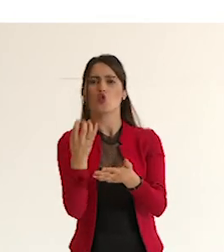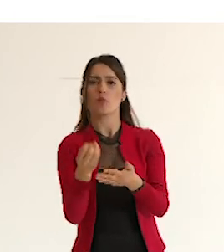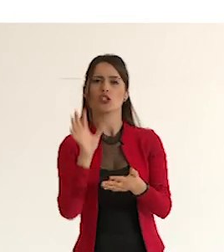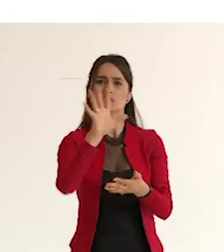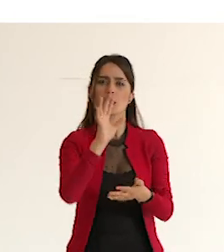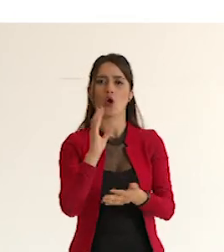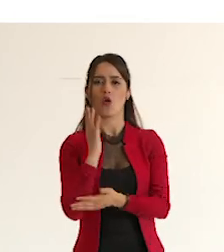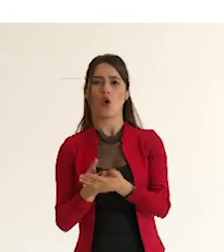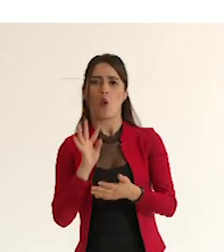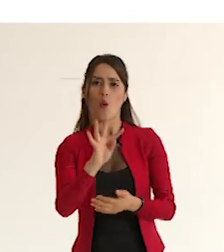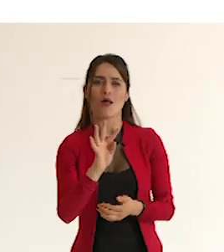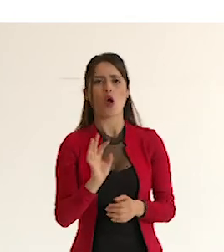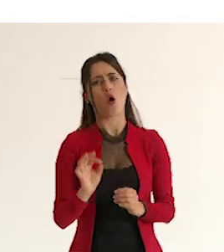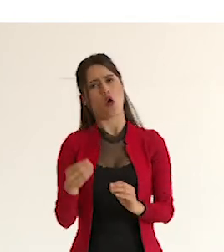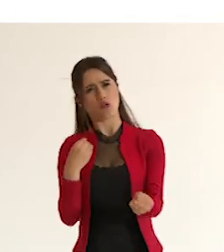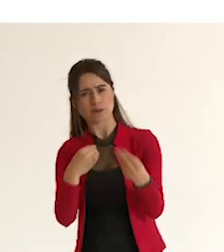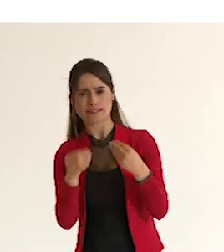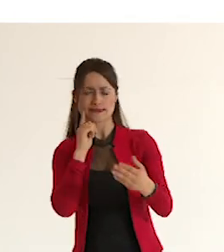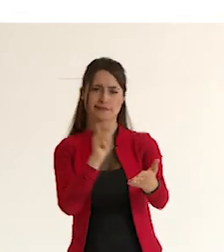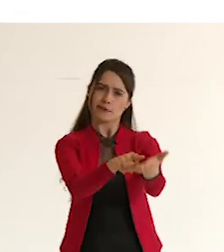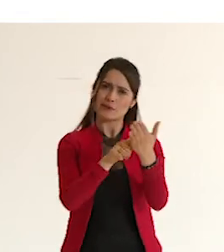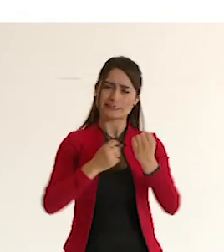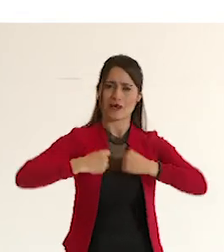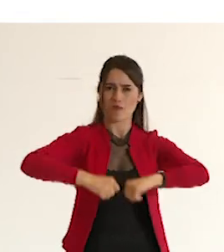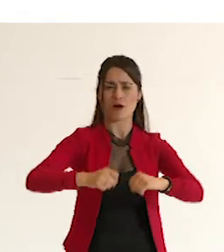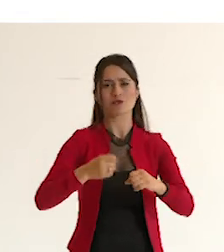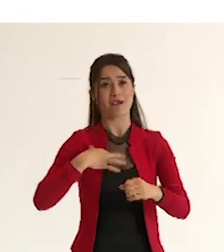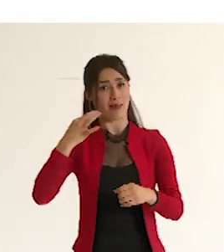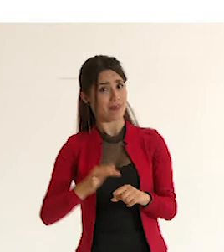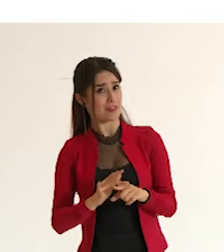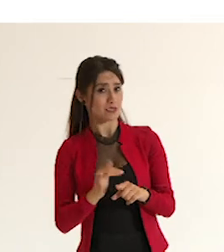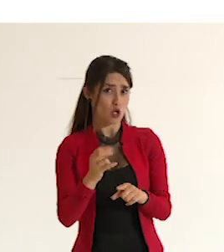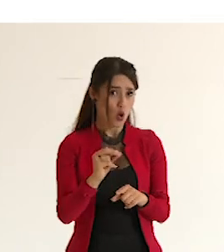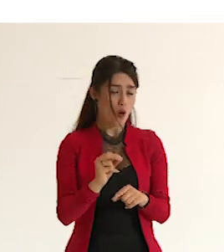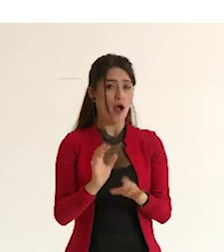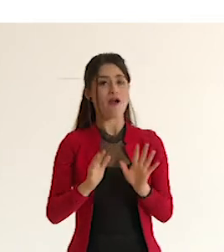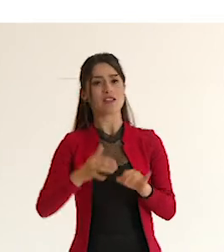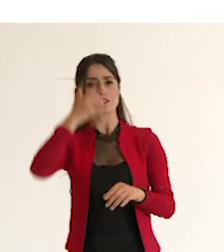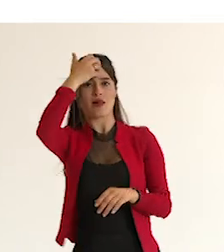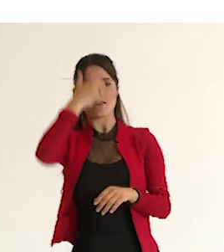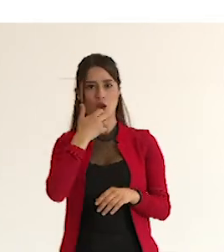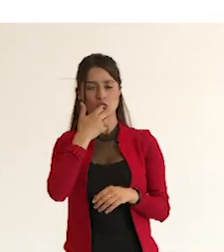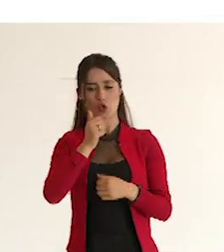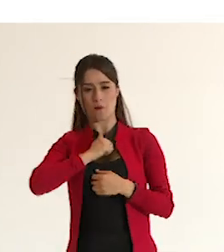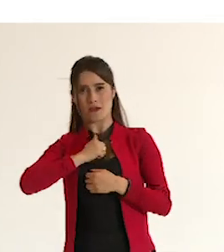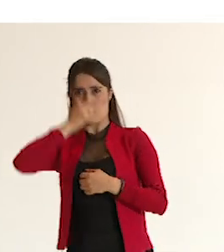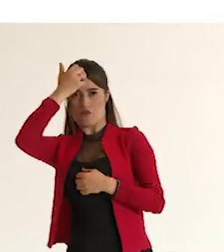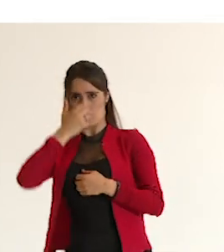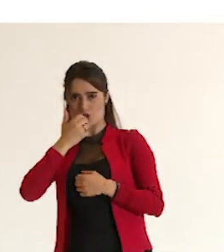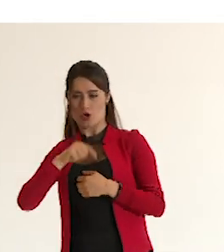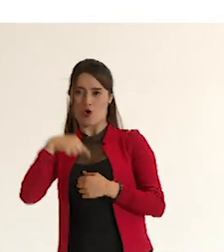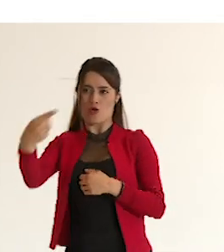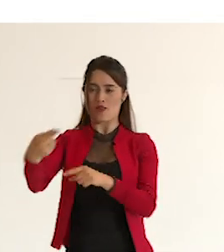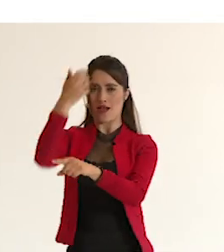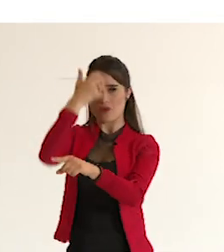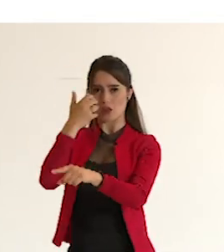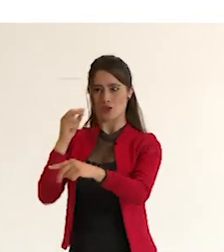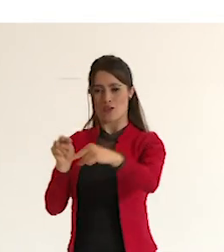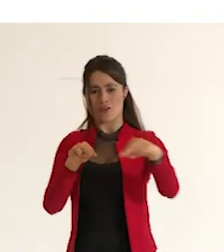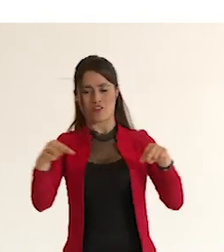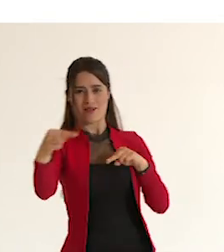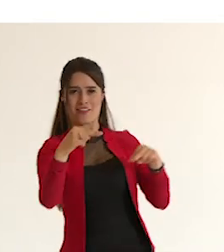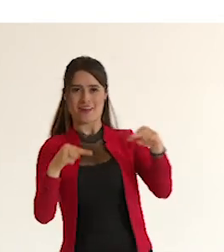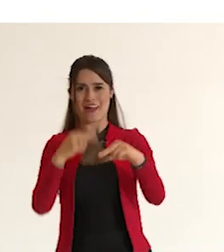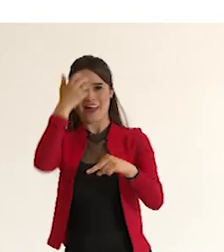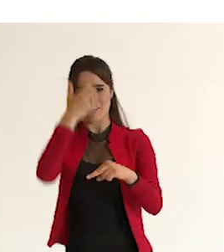reciben retroalimentación más allá de la nota si se realizó autoevaluación si se realizó con evaluación que todas estas pues son prácticas que fomentan